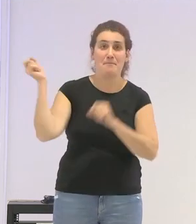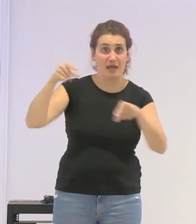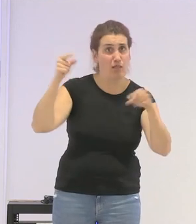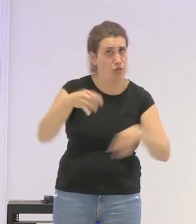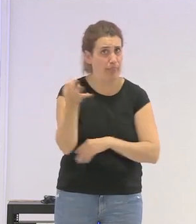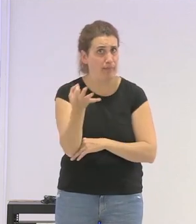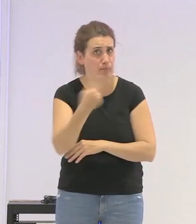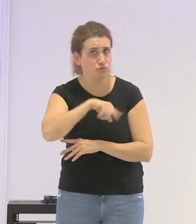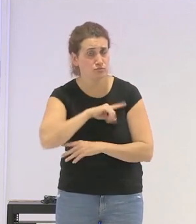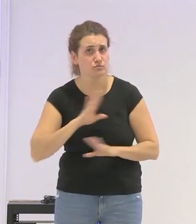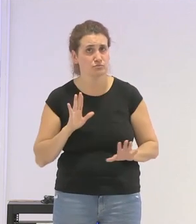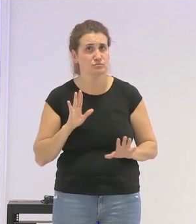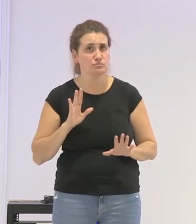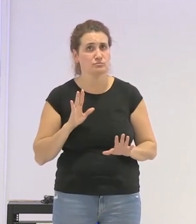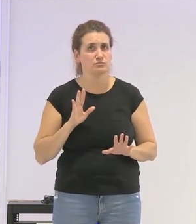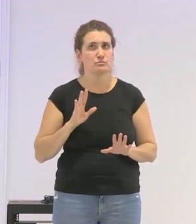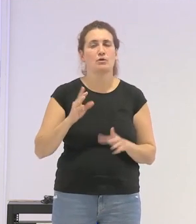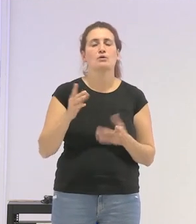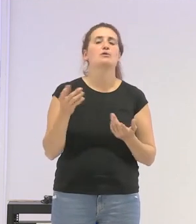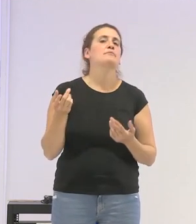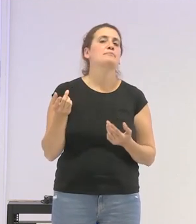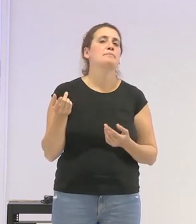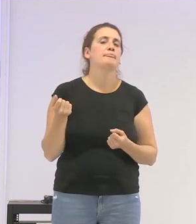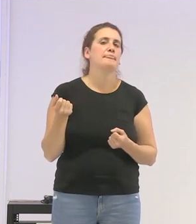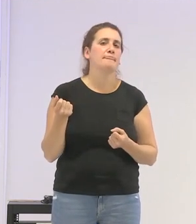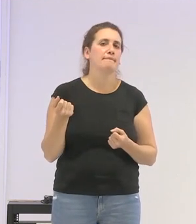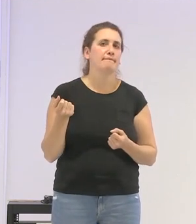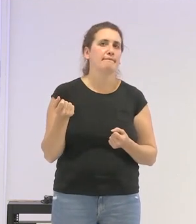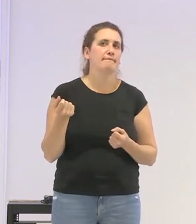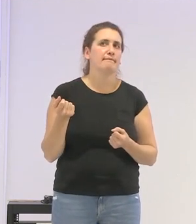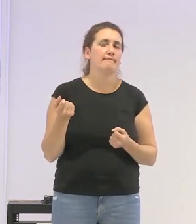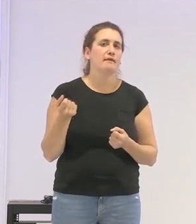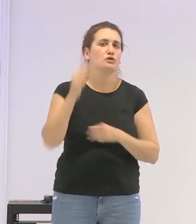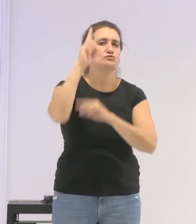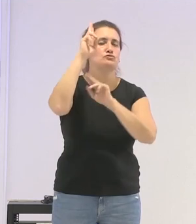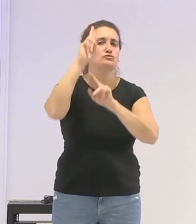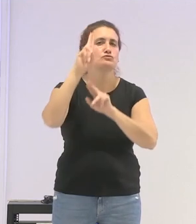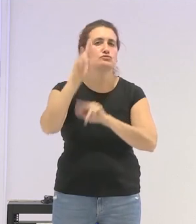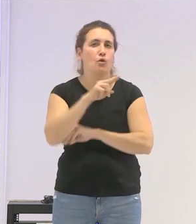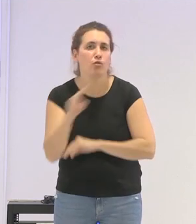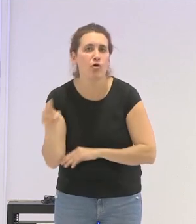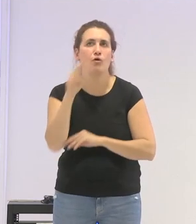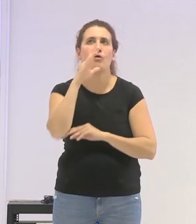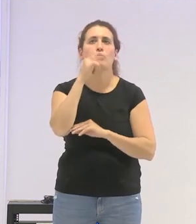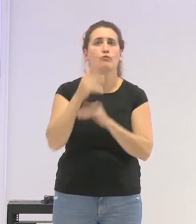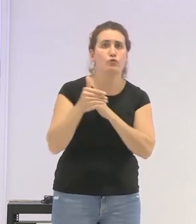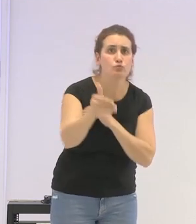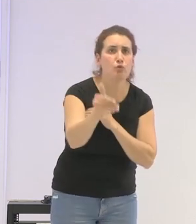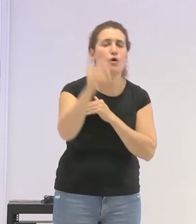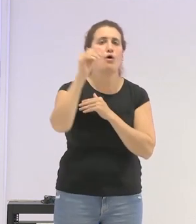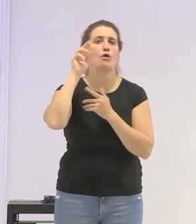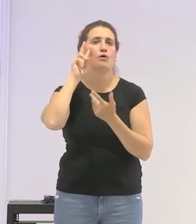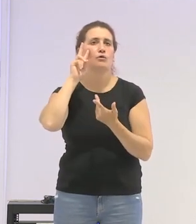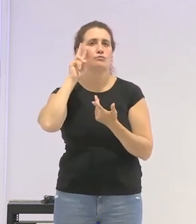¿no? Entonces, bueno, pues que nosotros las soluciones que podamos encontrar las vamos a encontrar en el futuro y las vamos a